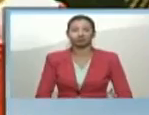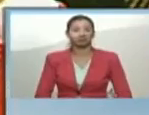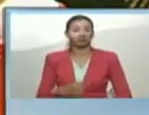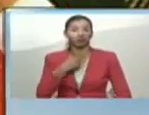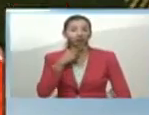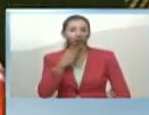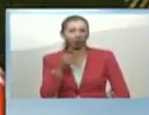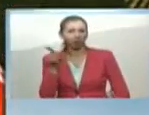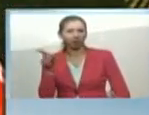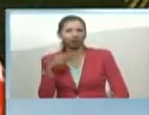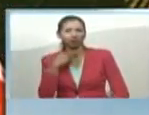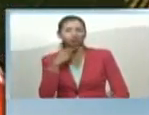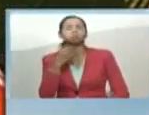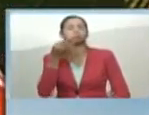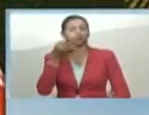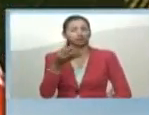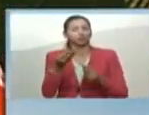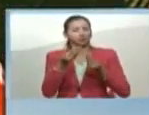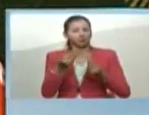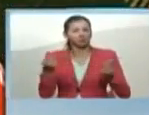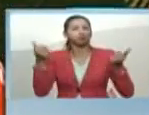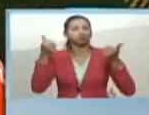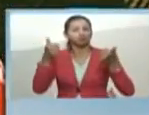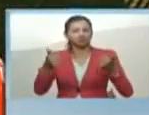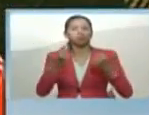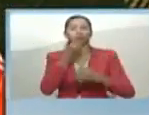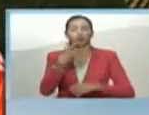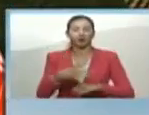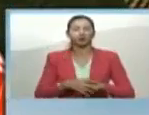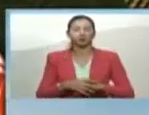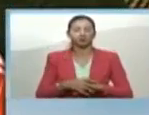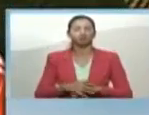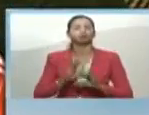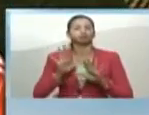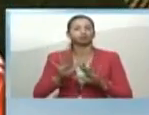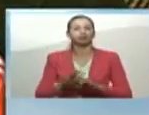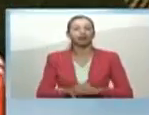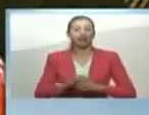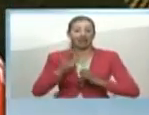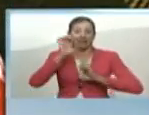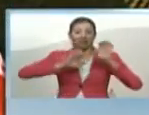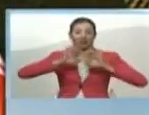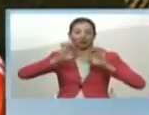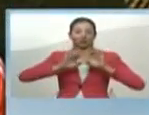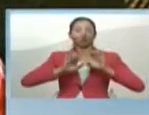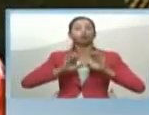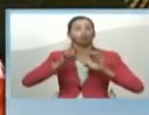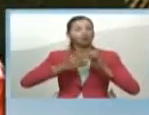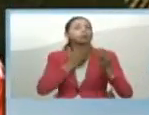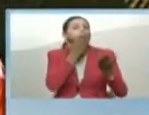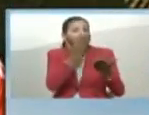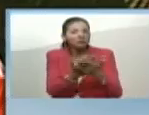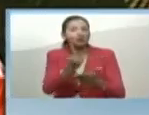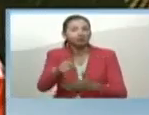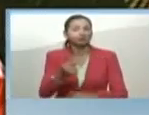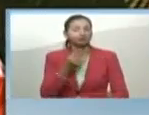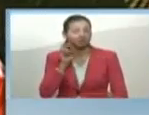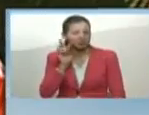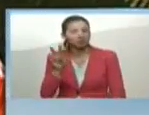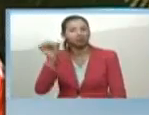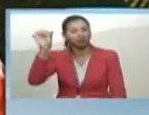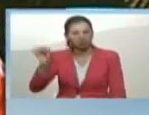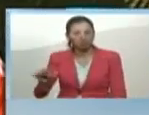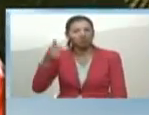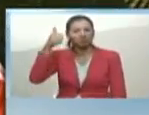tono bueno crítico autocrítico y propositivo